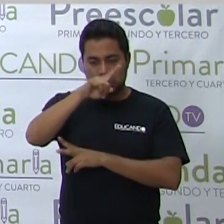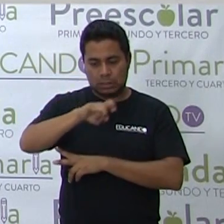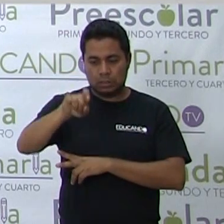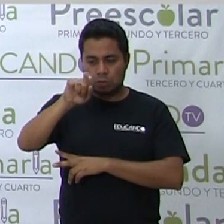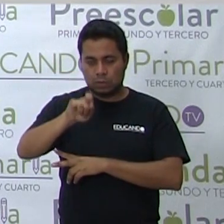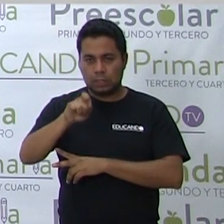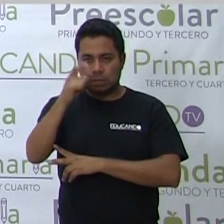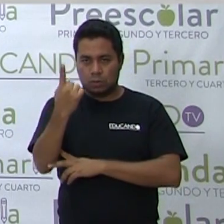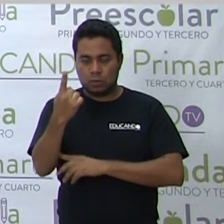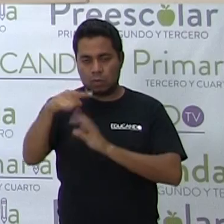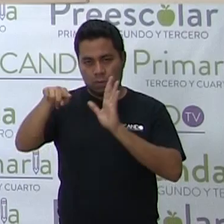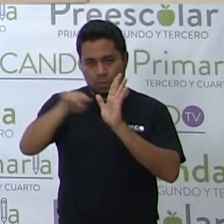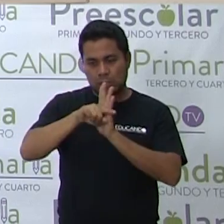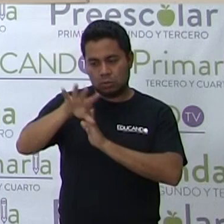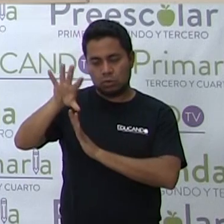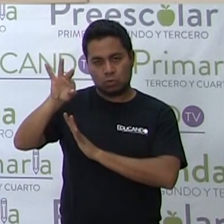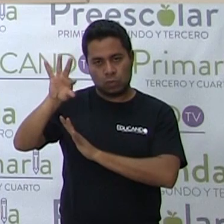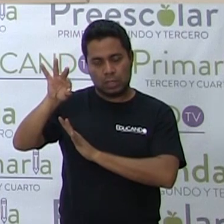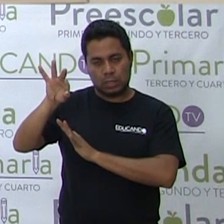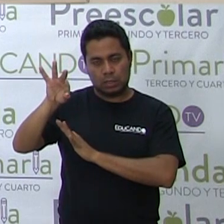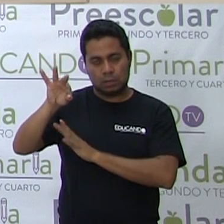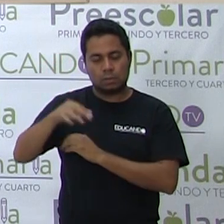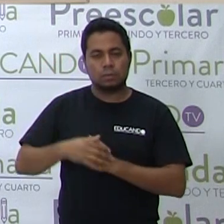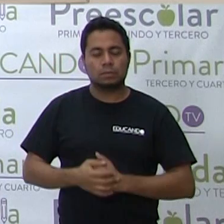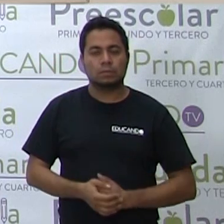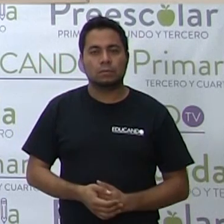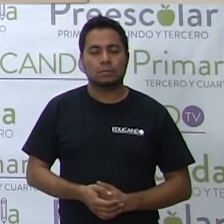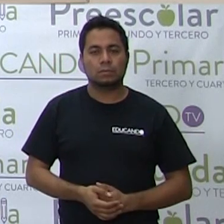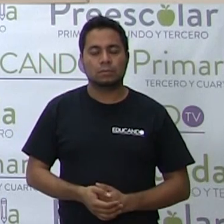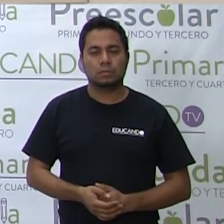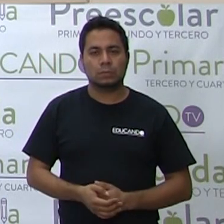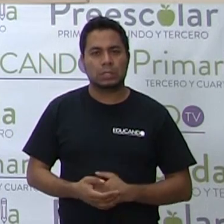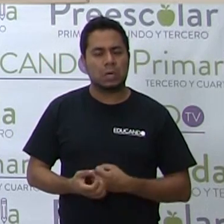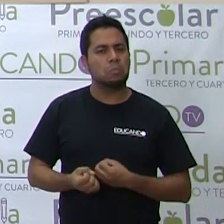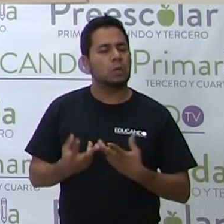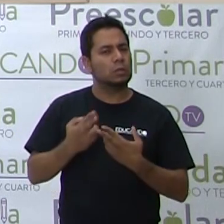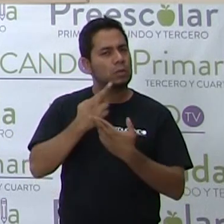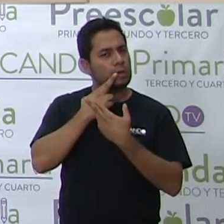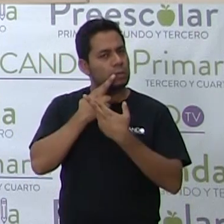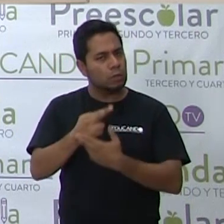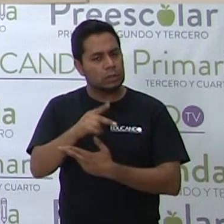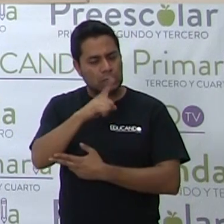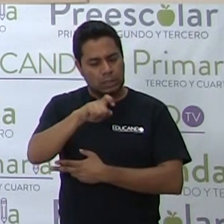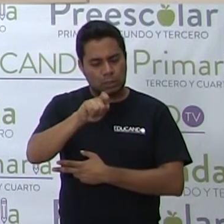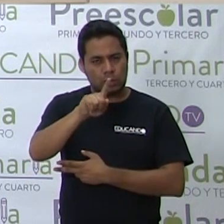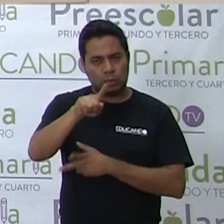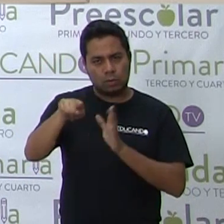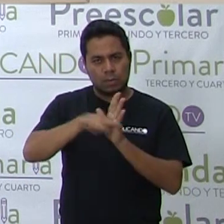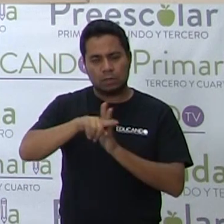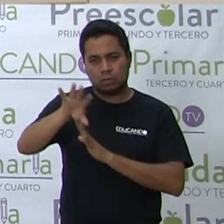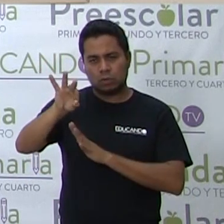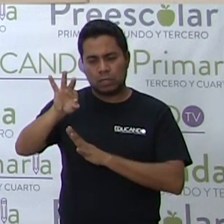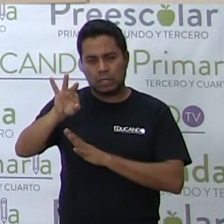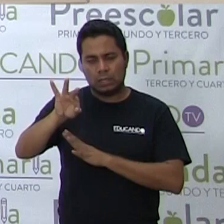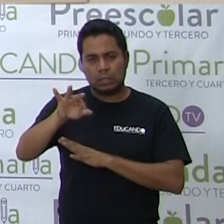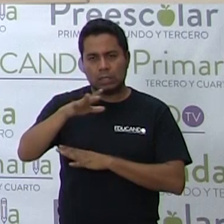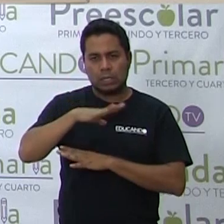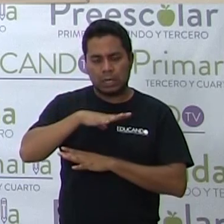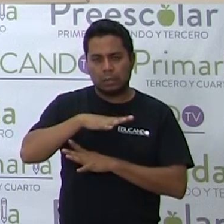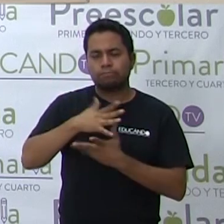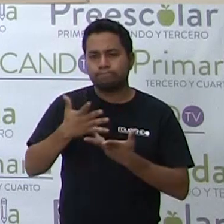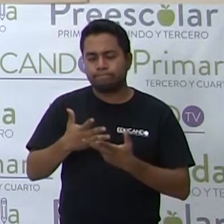121 - 40 Cuánto es 121 - 40 sí tenemos